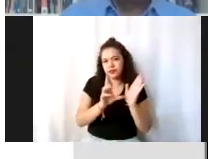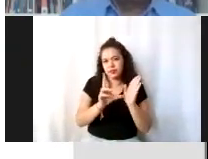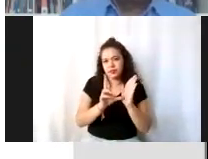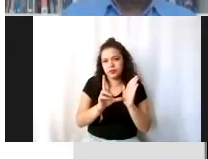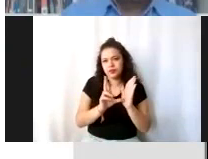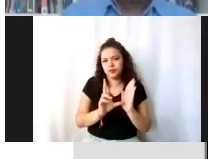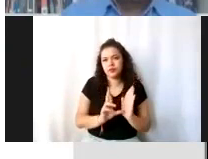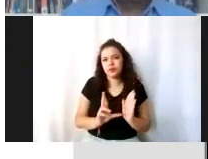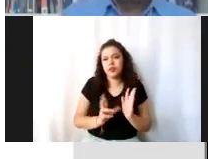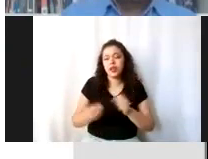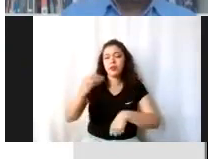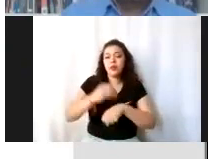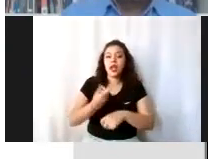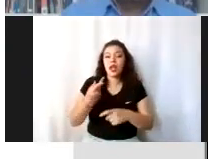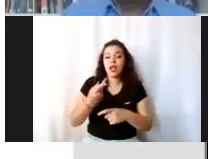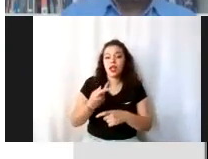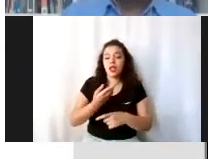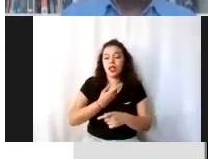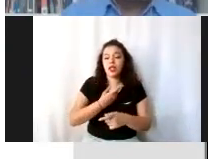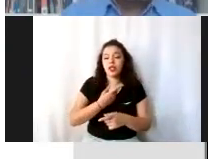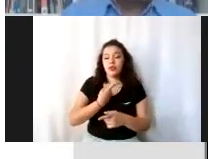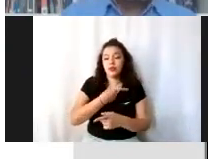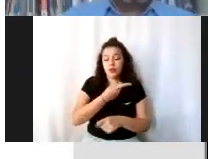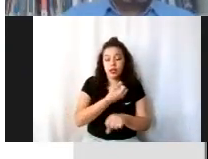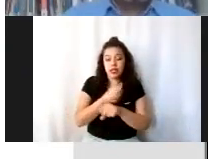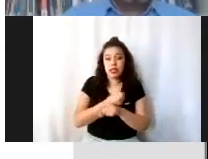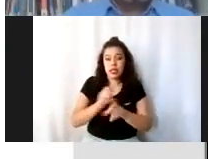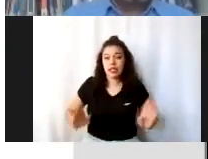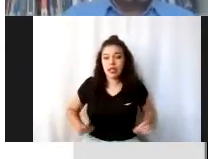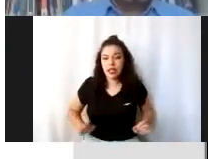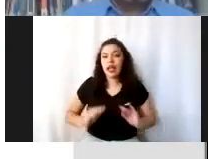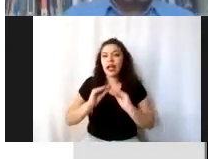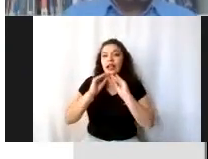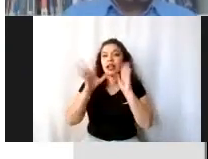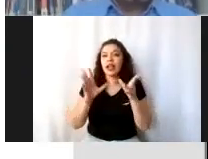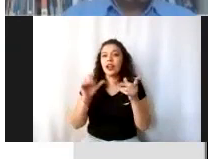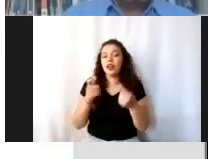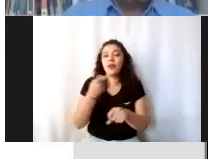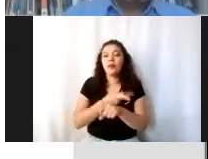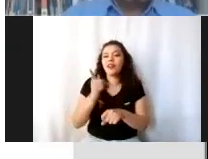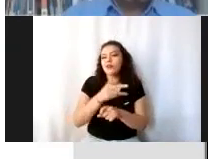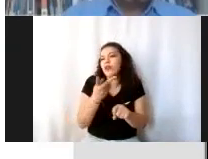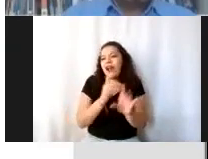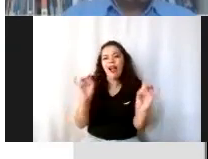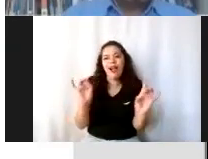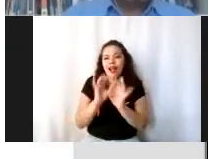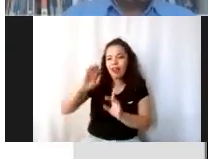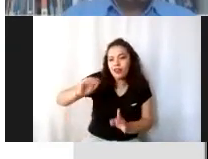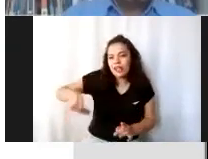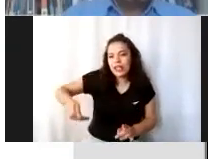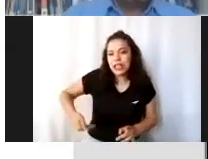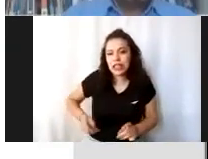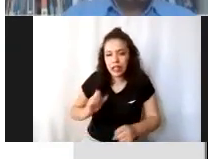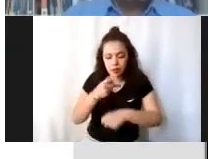el tipo de sangre, que lo traigamos en la credencial, justo por esta situación que ya menciona, ¿no? En caso de riesgo,